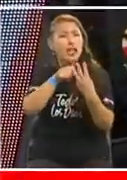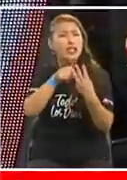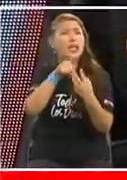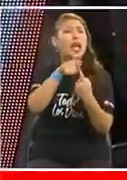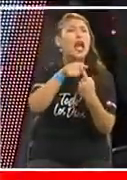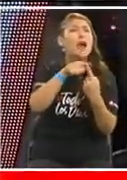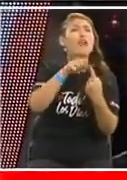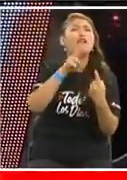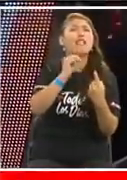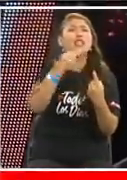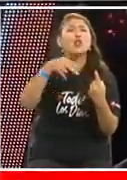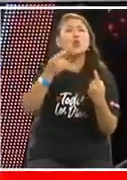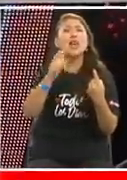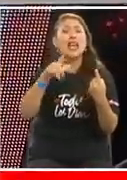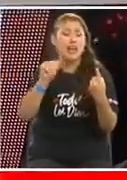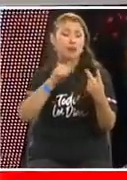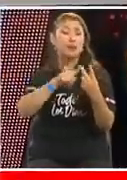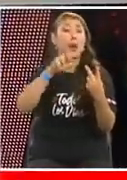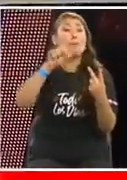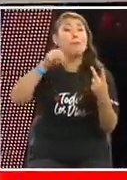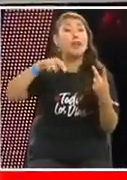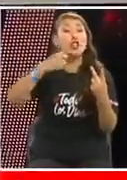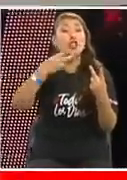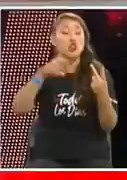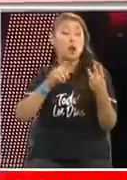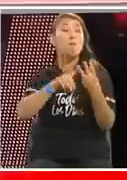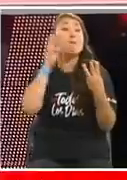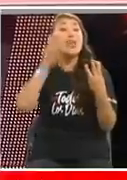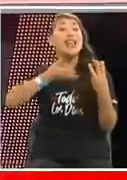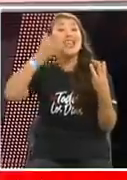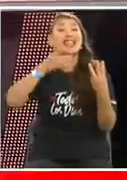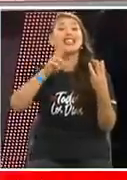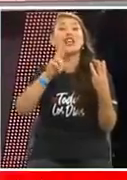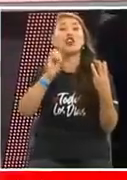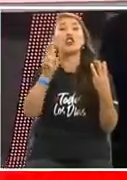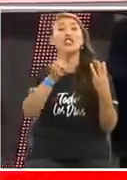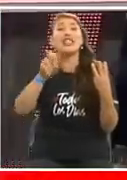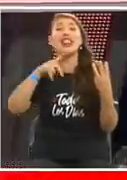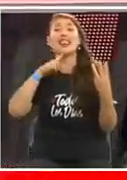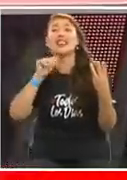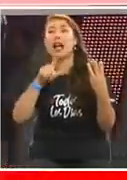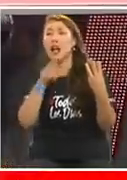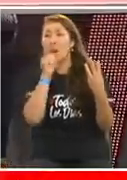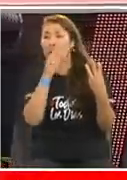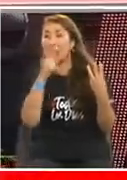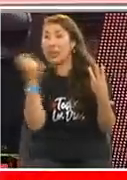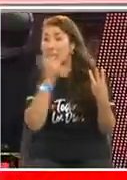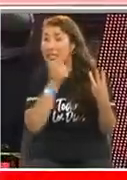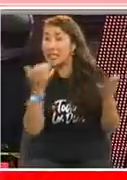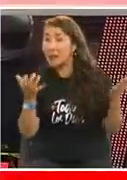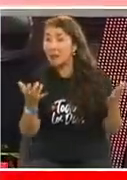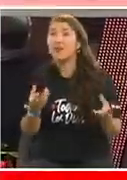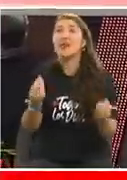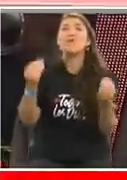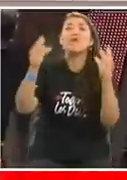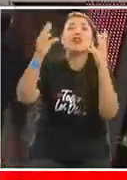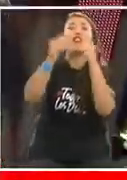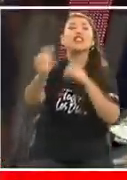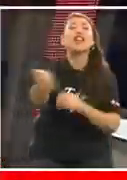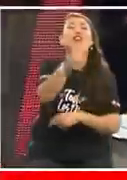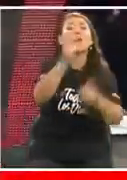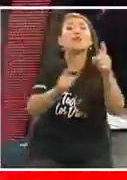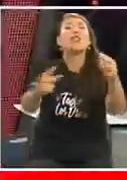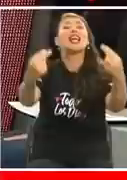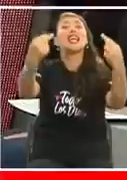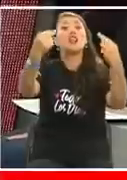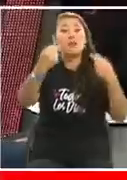Viñuela? Ah, chiquillos, la Teletón es de ustedes. Adelante, buenas noches. Buenas noches a todos los que nos están mirando.